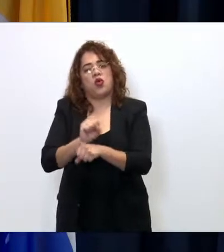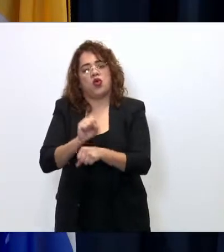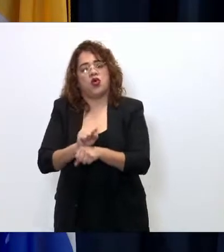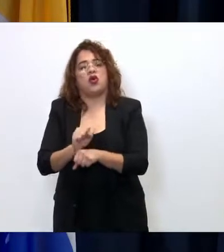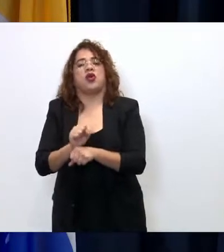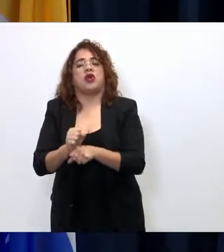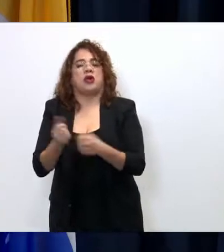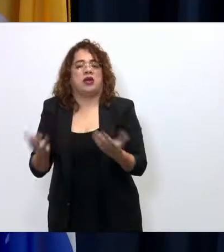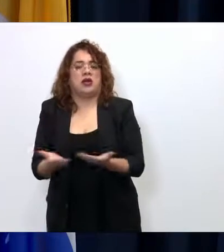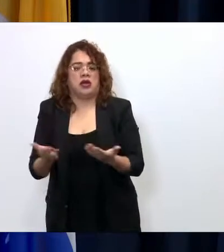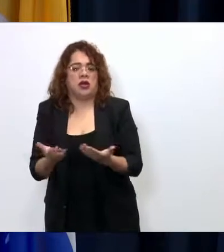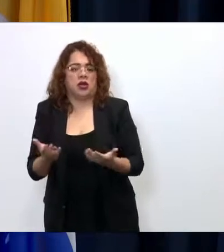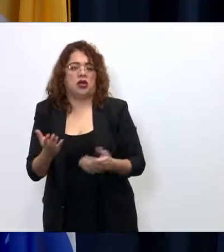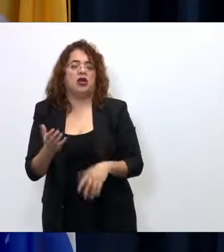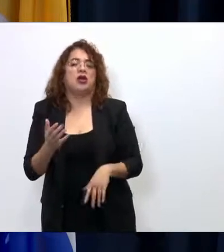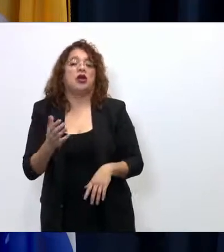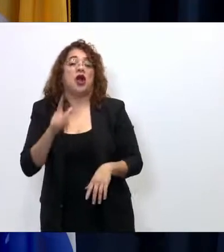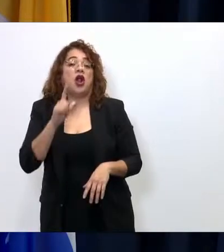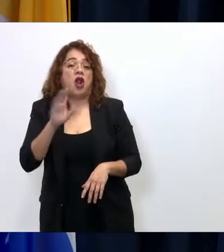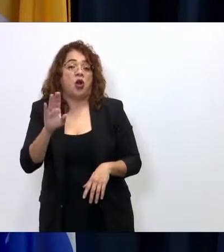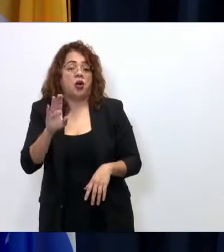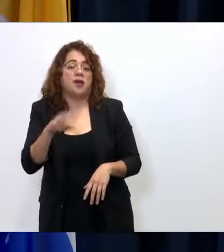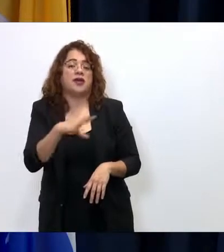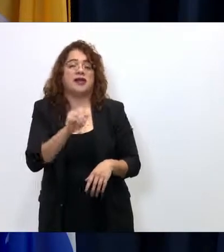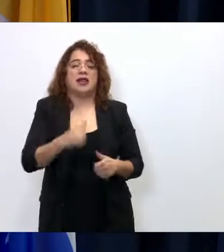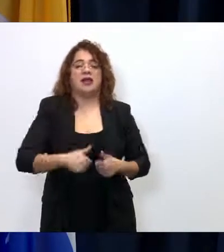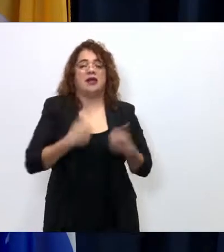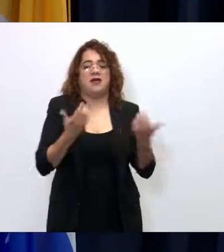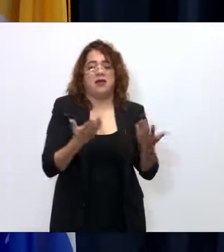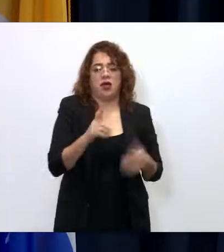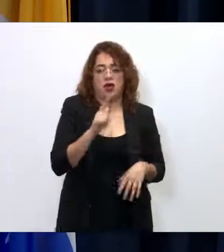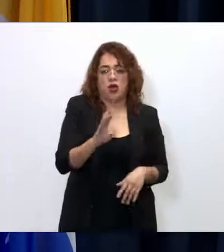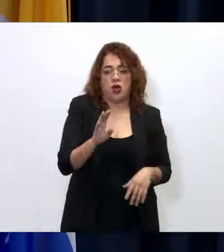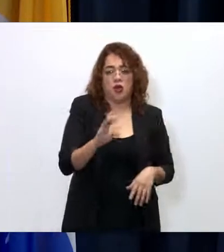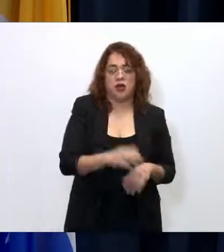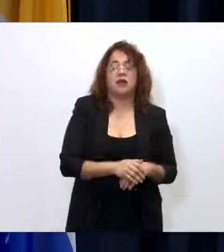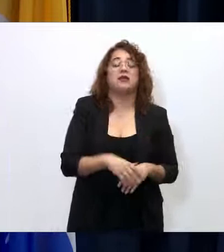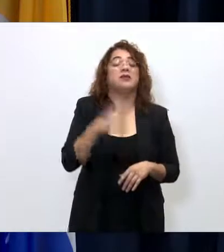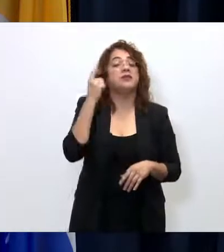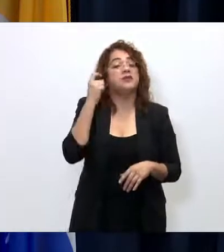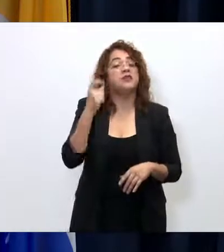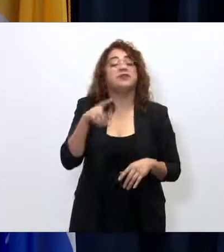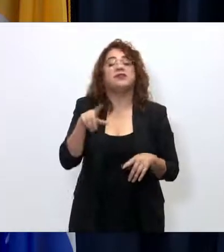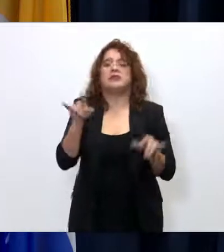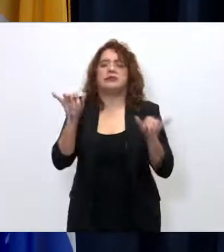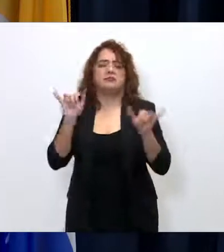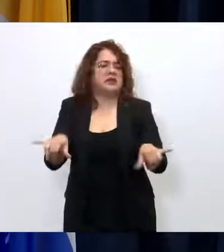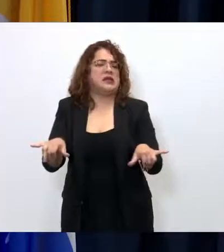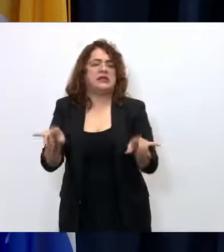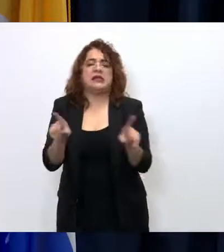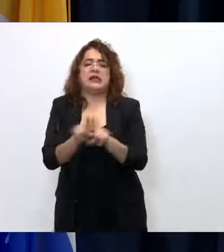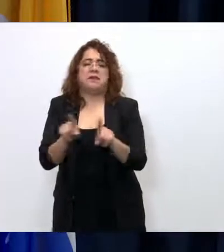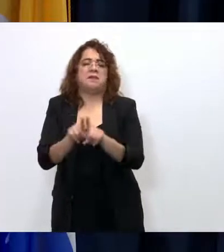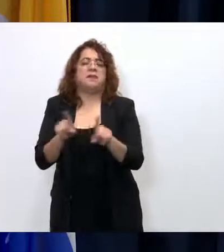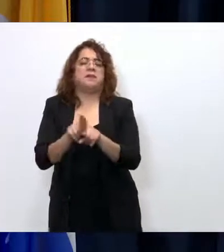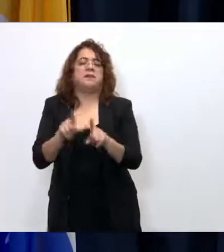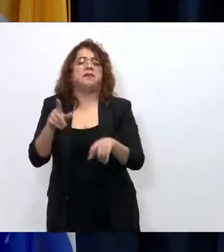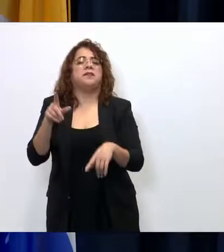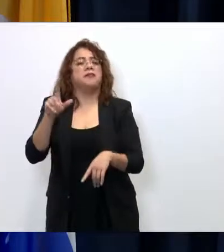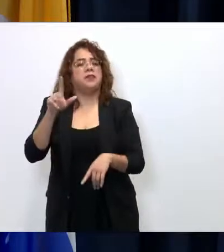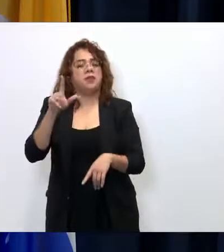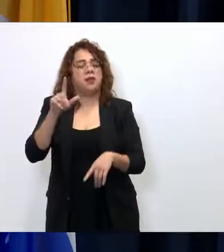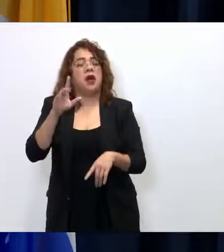la distribución de vacunas en el centro de convenciones. Continuamos brindando vacunas a través de nuestras clínicas de